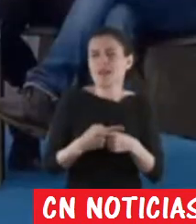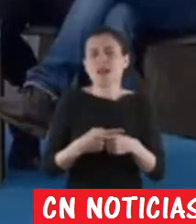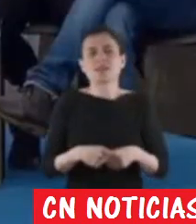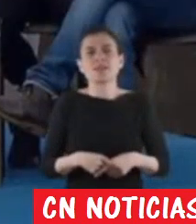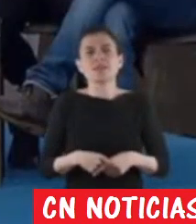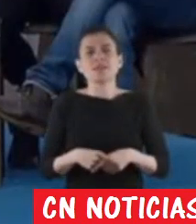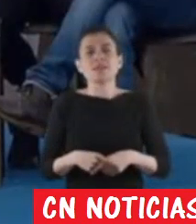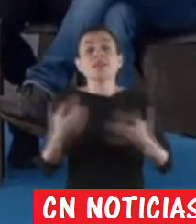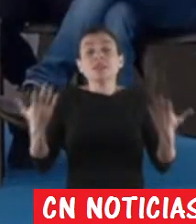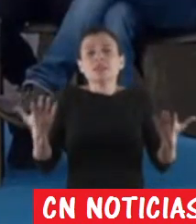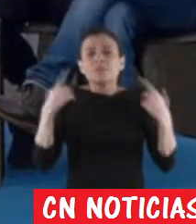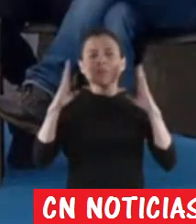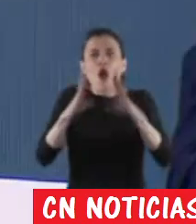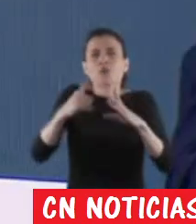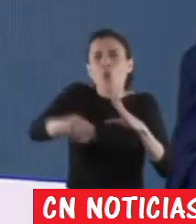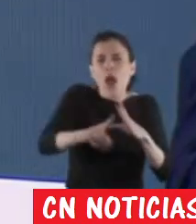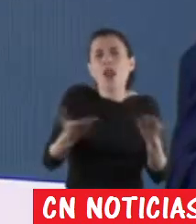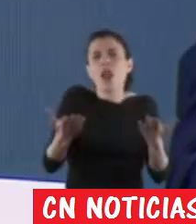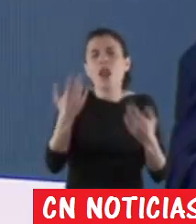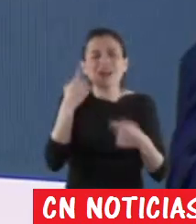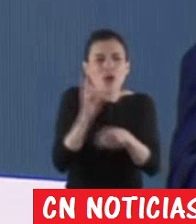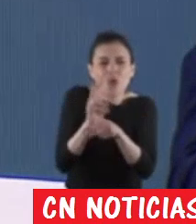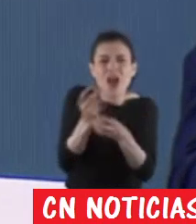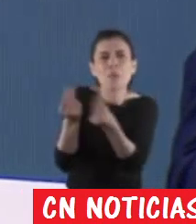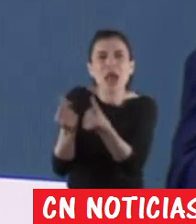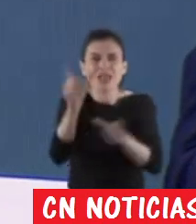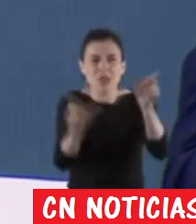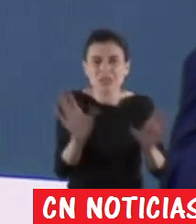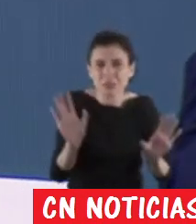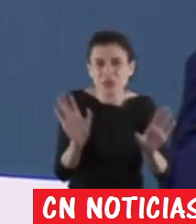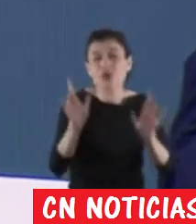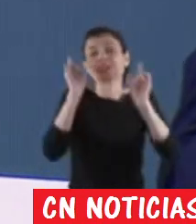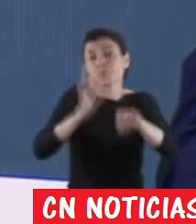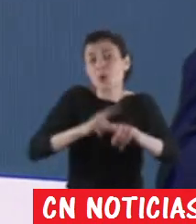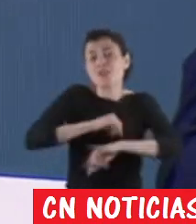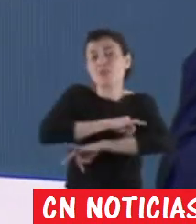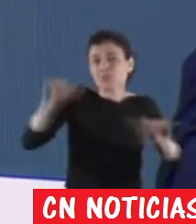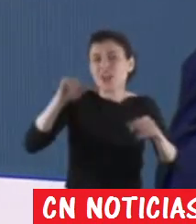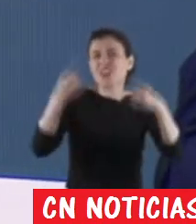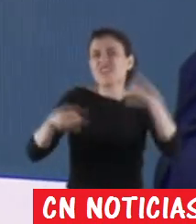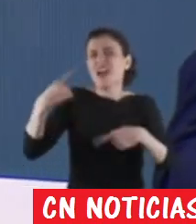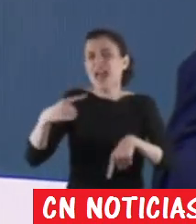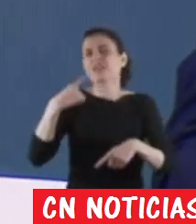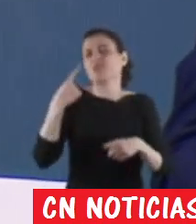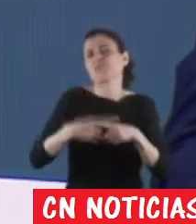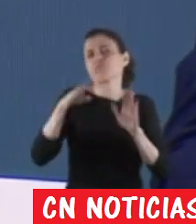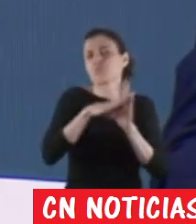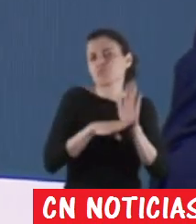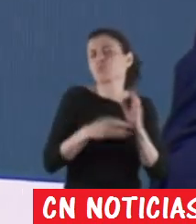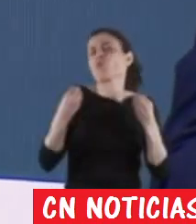nacional para el cuidado de la billetera. Y lanzamos varias medidas.